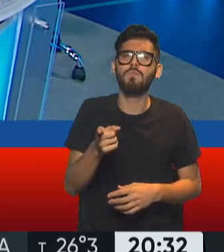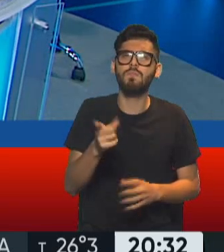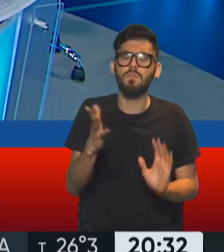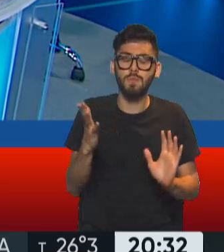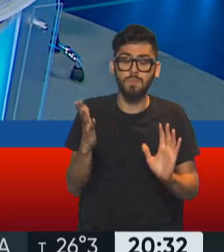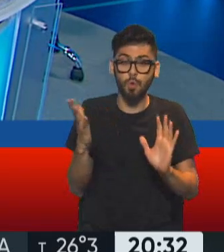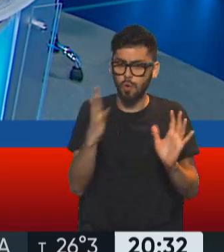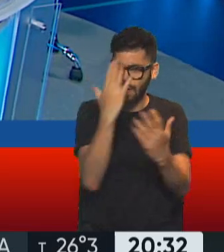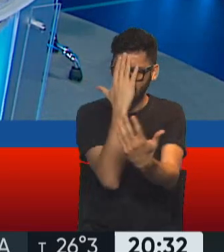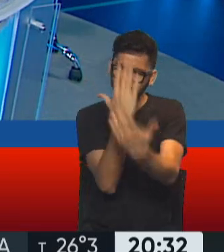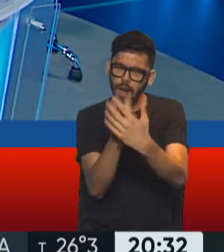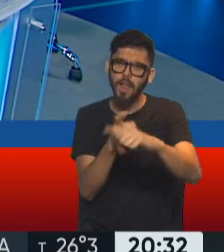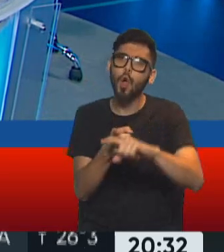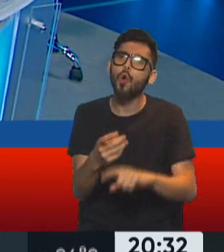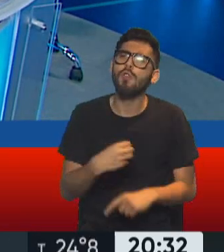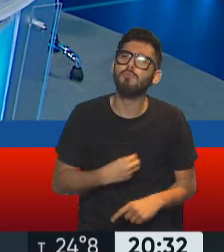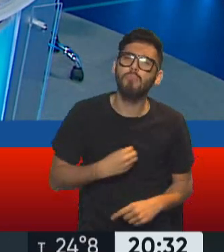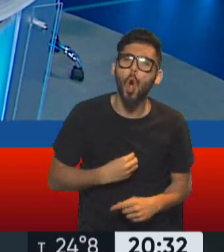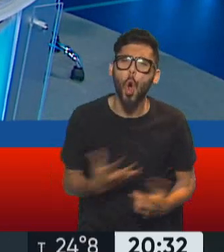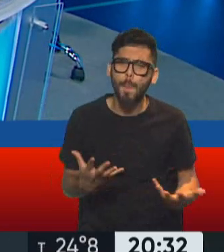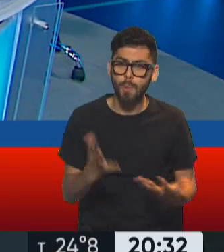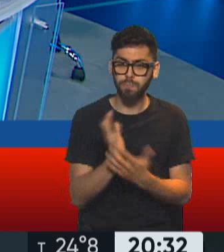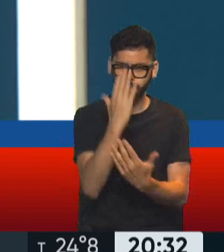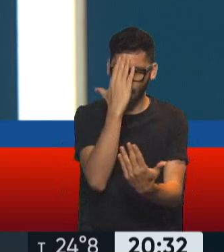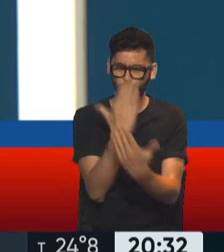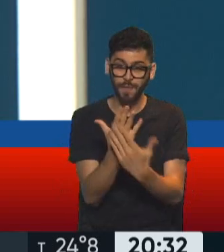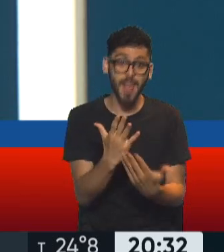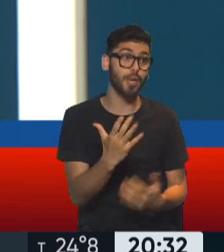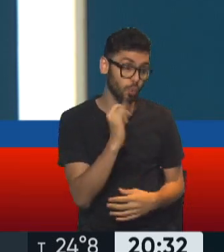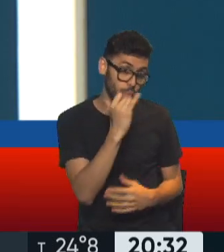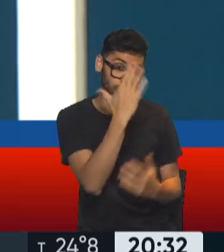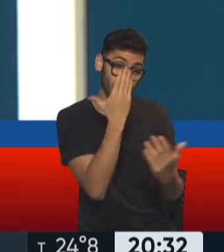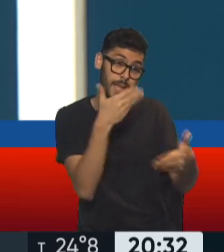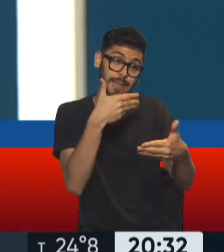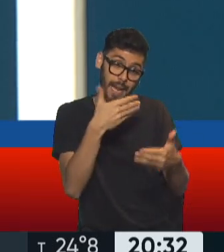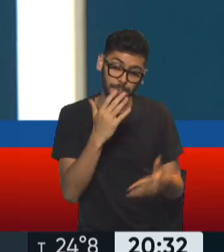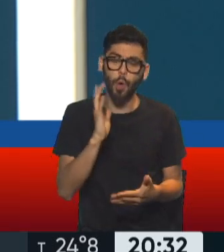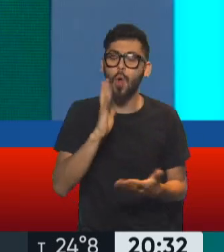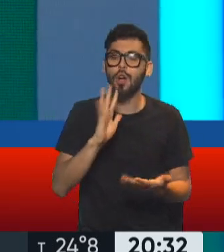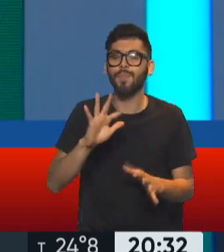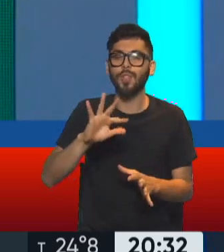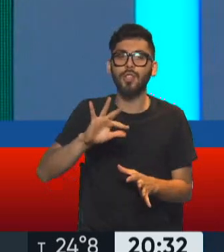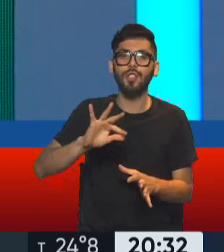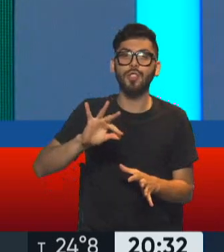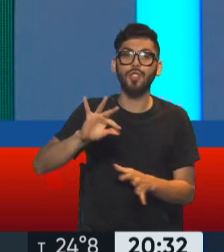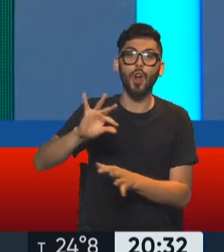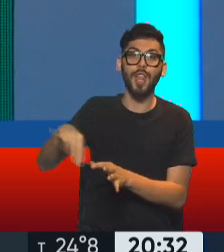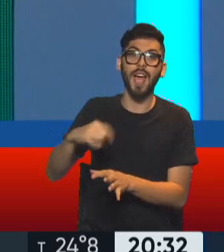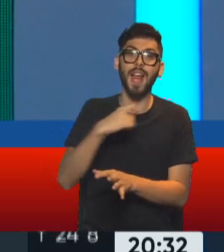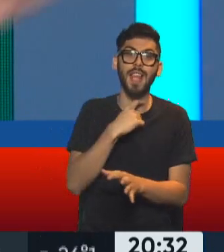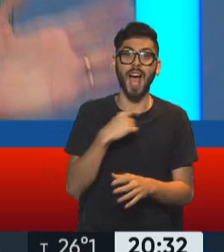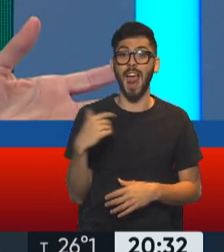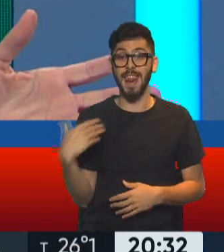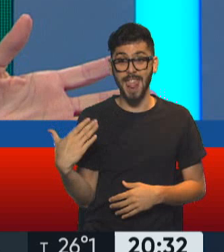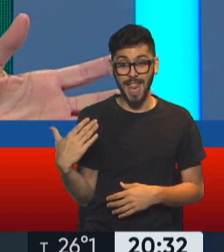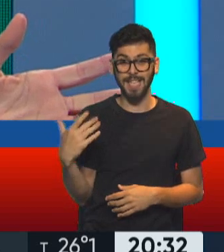ese frente a frente? Porque viste que Estamos ahí, muy Sí. pegaditos. Muy Bueno, también el sorteo quiso que yo tuviera a mi derecha